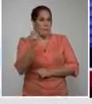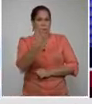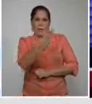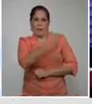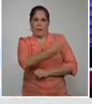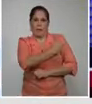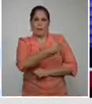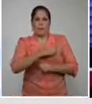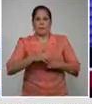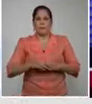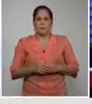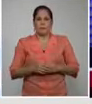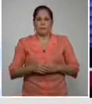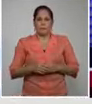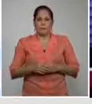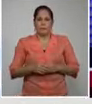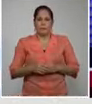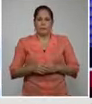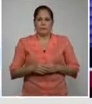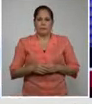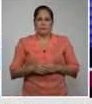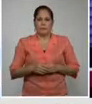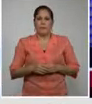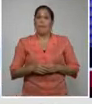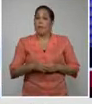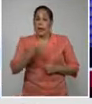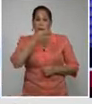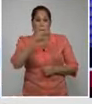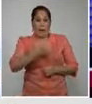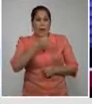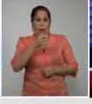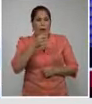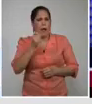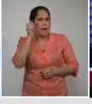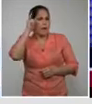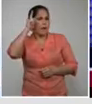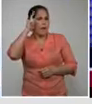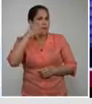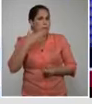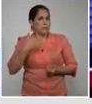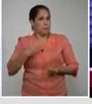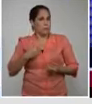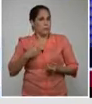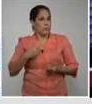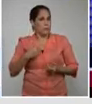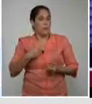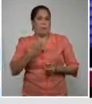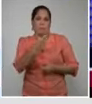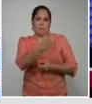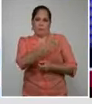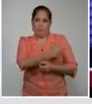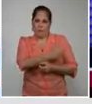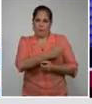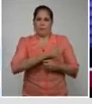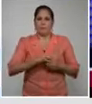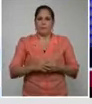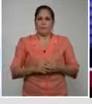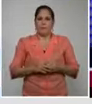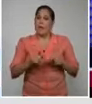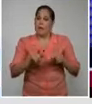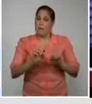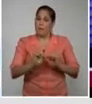Soberana 02 en el día de ayer y hablaba incluso de sus expectativas con este candidato vacunal anti-COVID-19. De esta